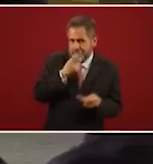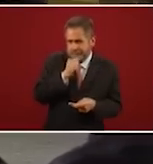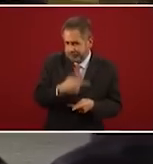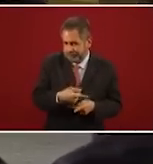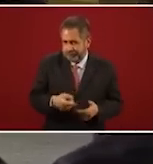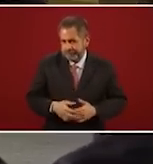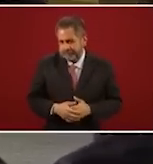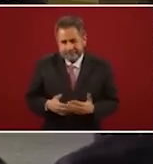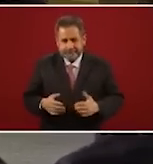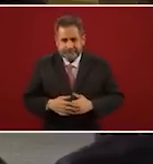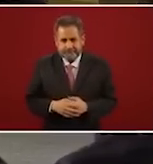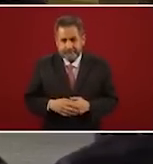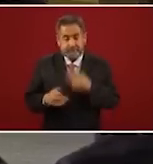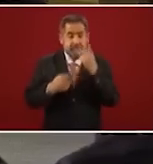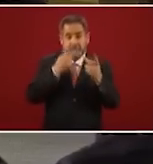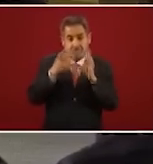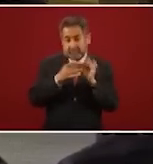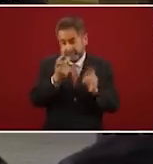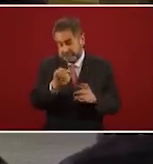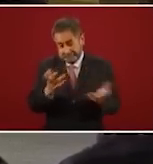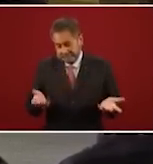Ni modo que hable de eso.